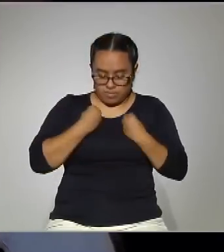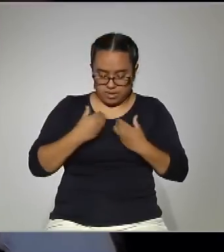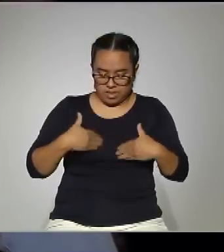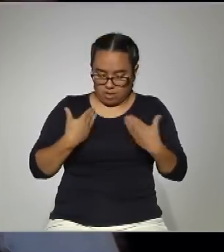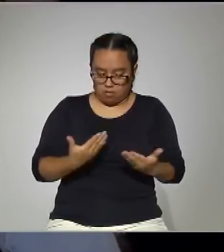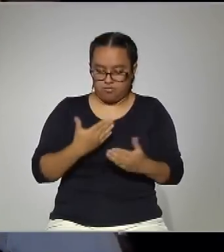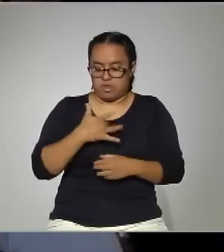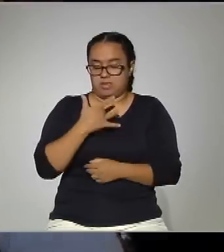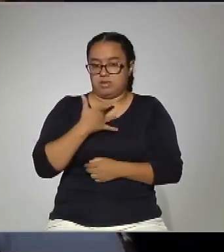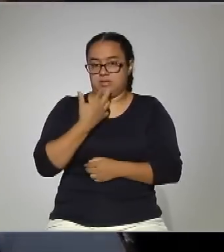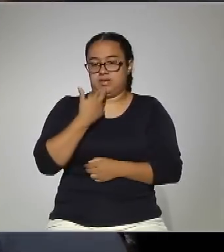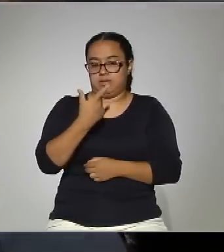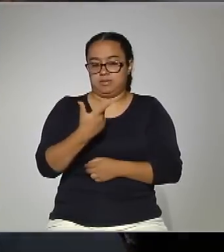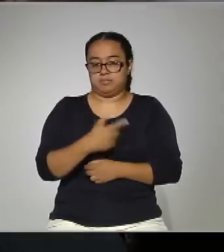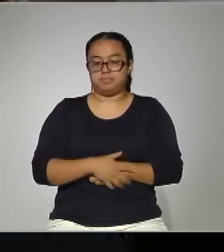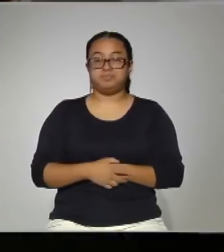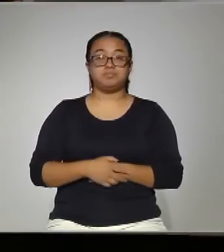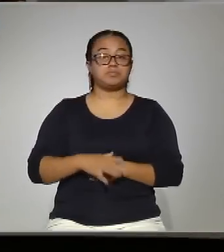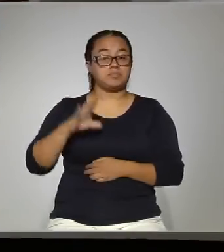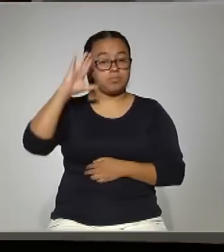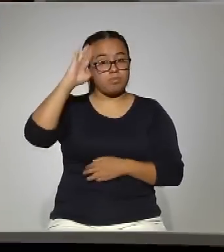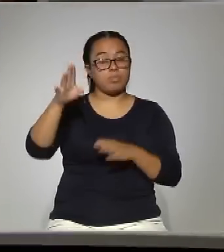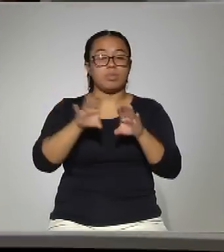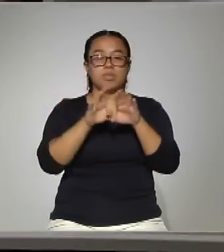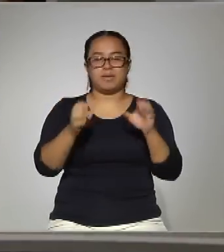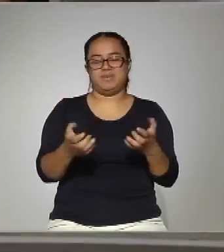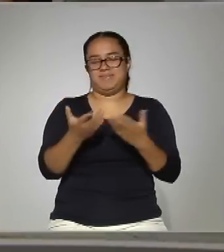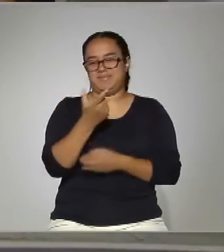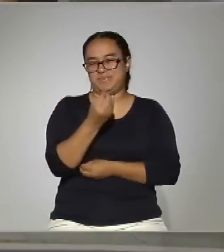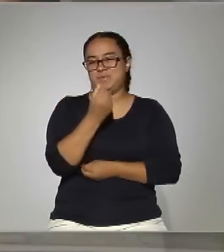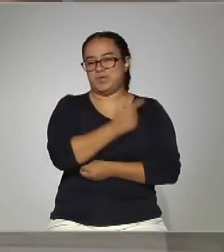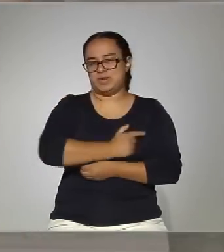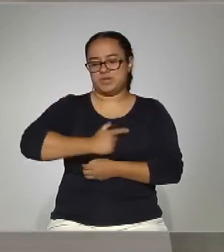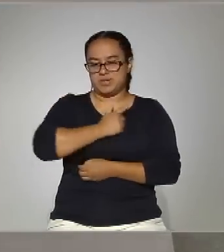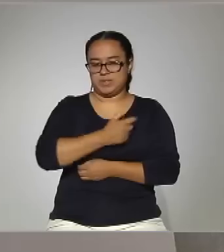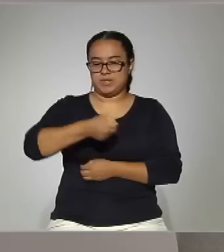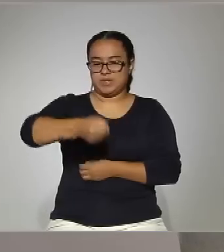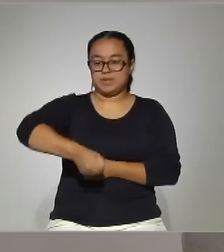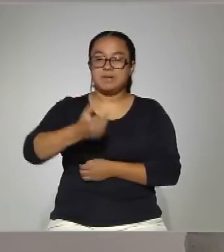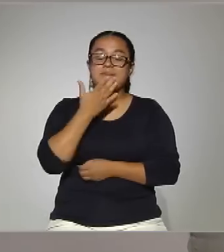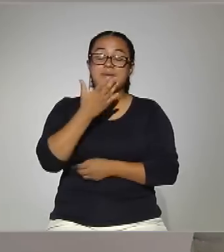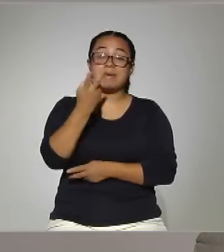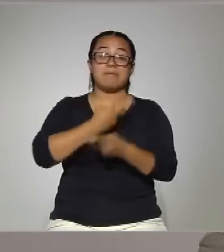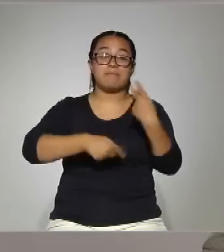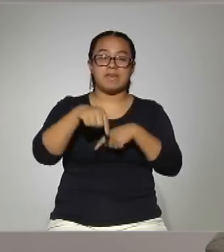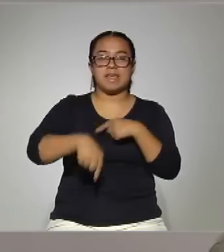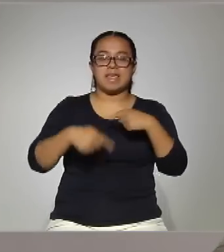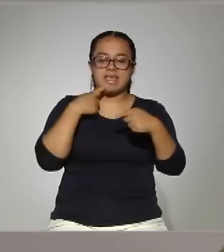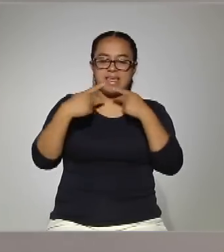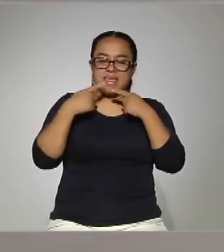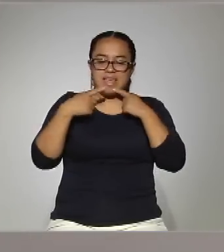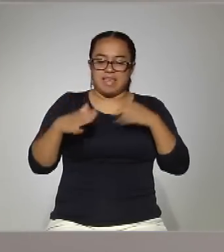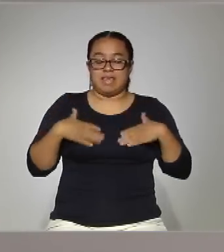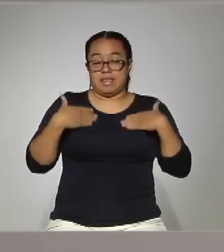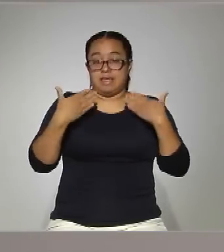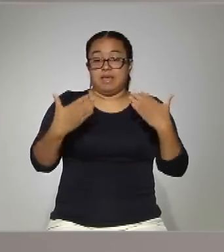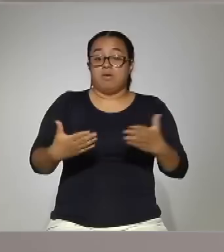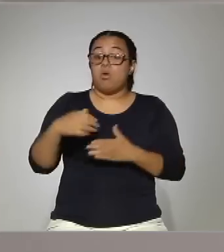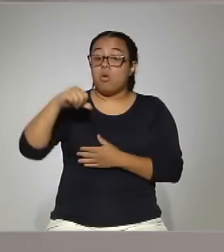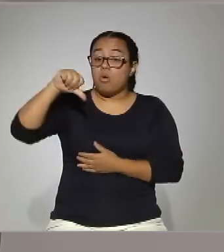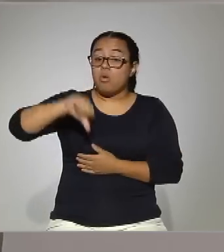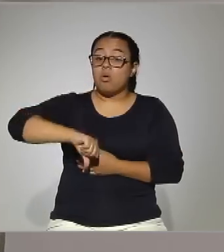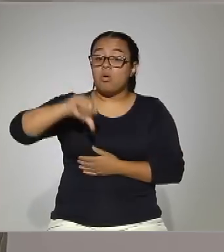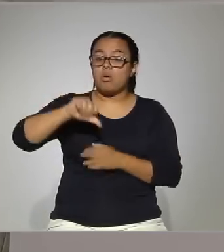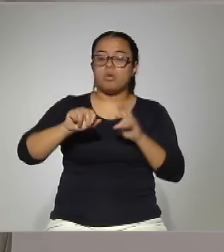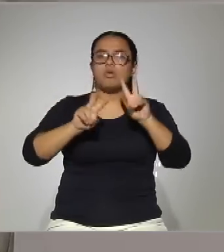confianza. Hola, ¿qué tal? ¿Cómo están? Me da muchísimo gusto saludarles y darles la bienvenida a Diálogos en Confianza. El día de